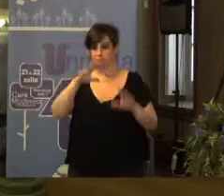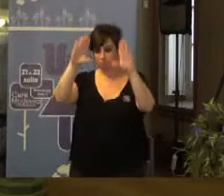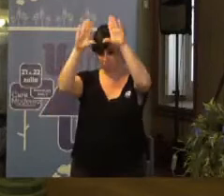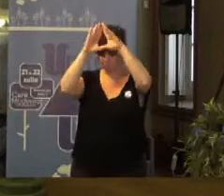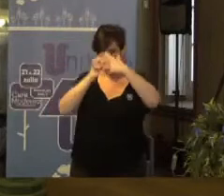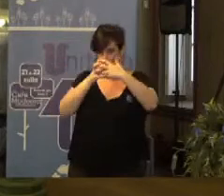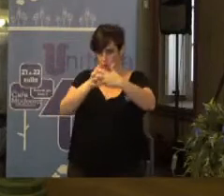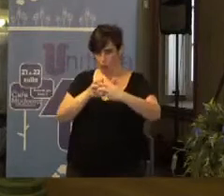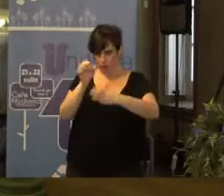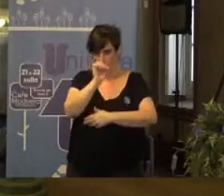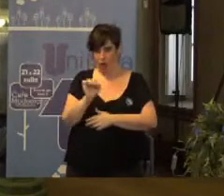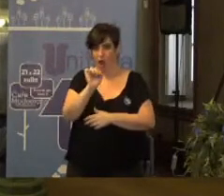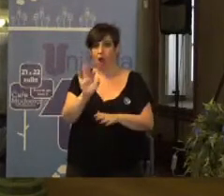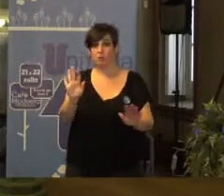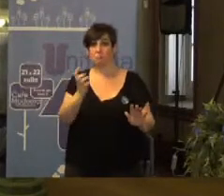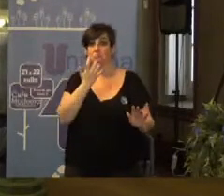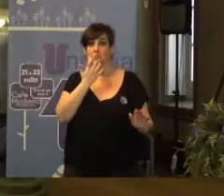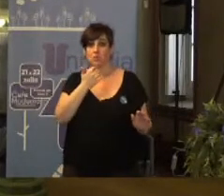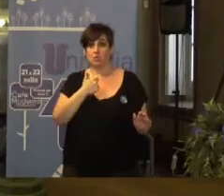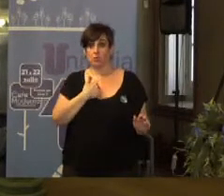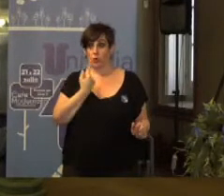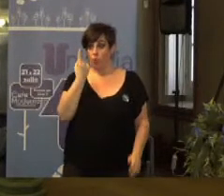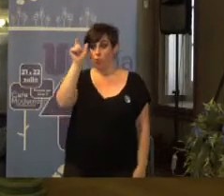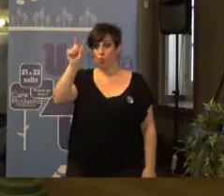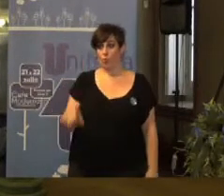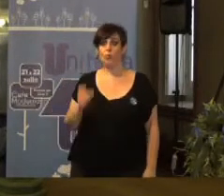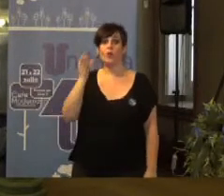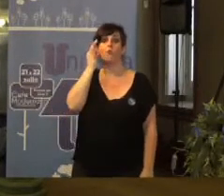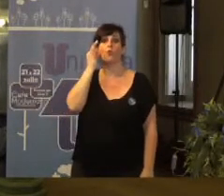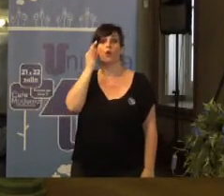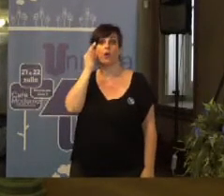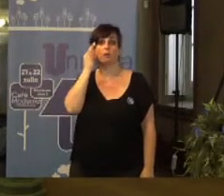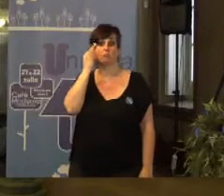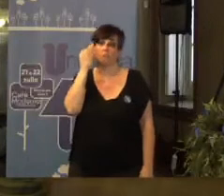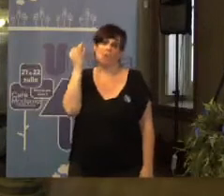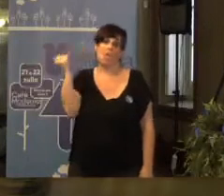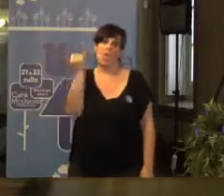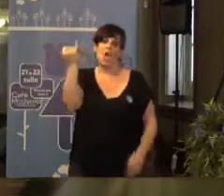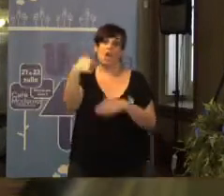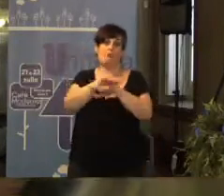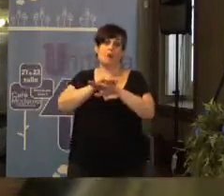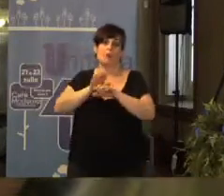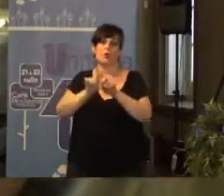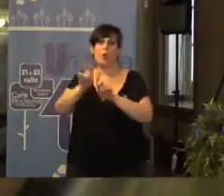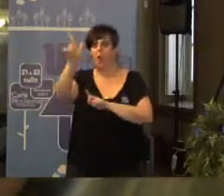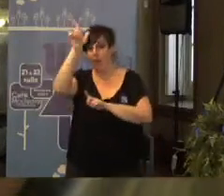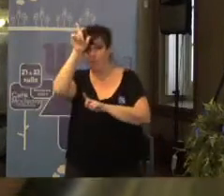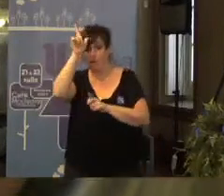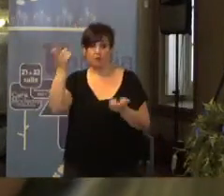anos, ora, a mí non me interesa unha muller que sea jefa de Estado como Merkel, Theresa May, ou